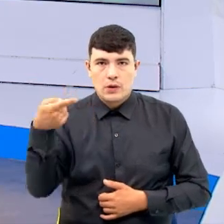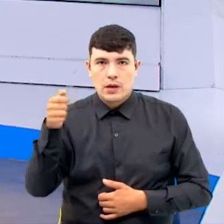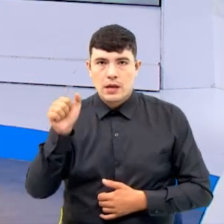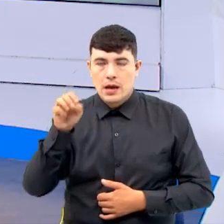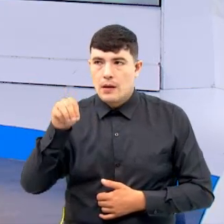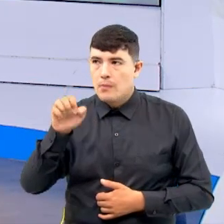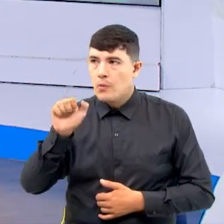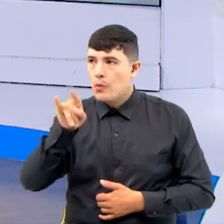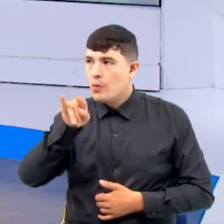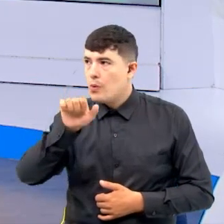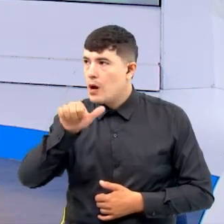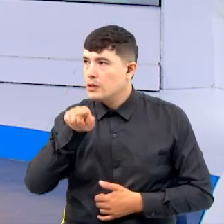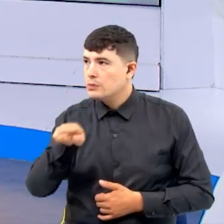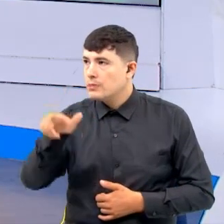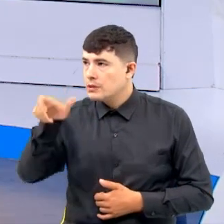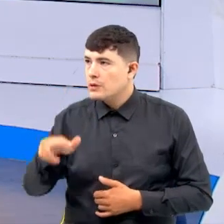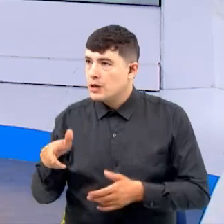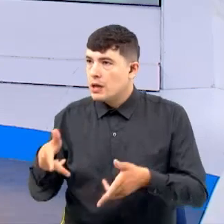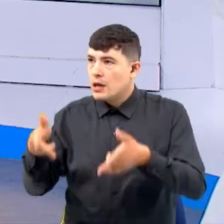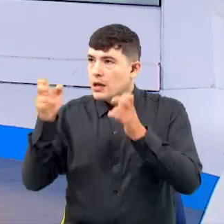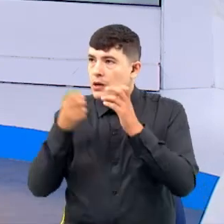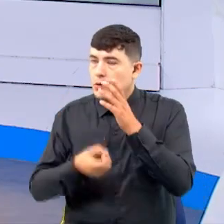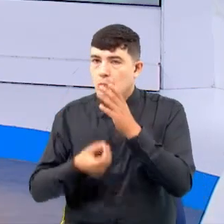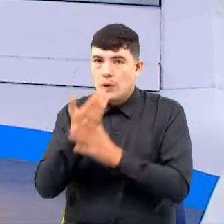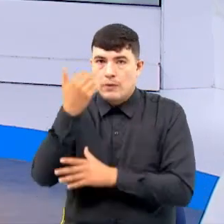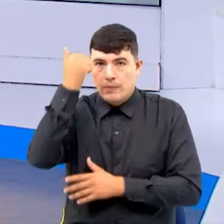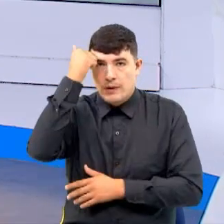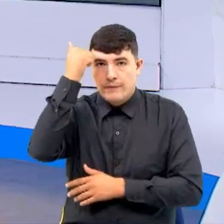hoy les contamos por qué es tan querido por su hinchada.